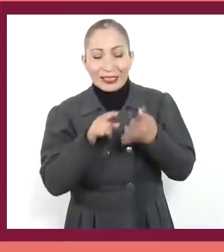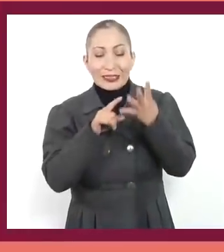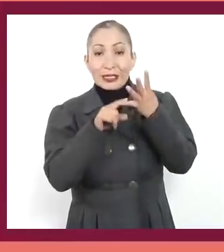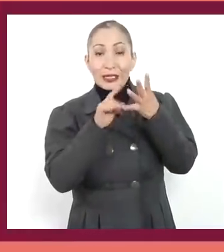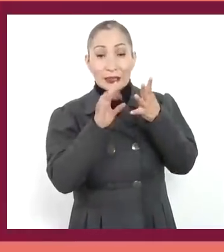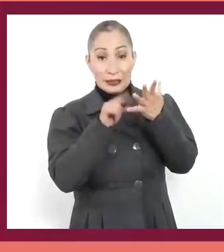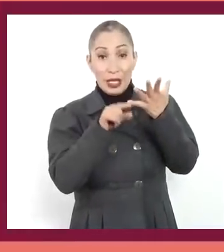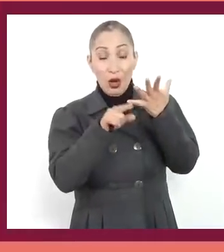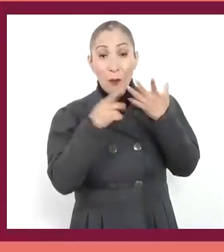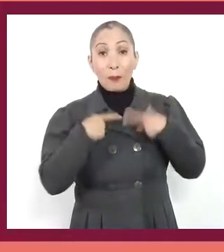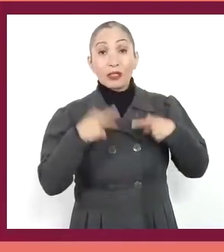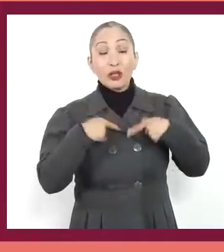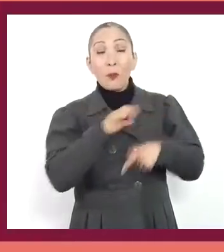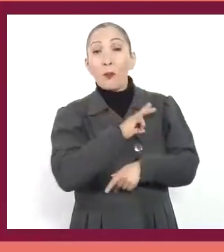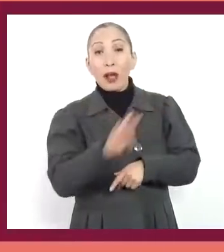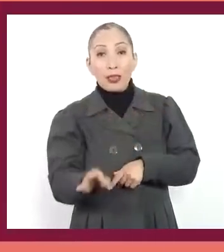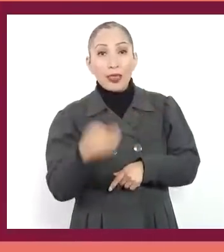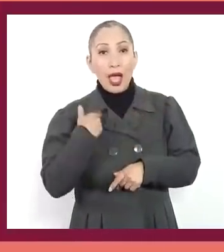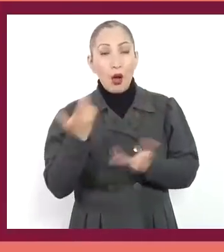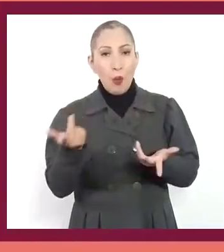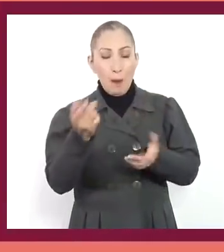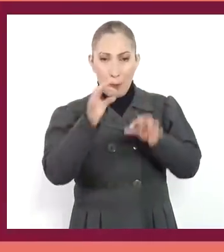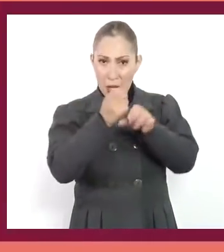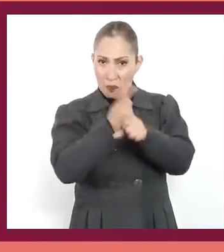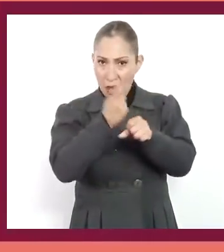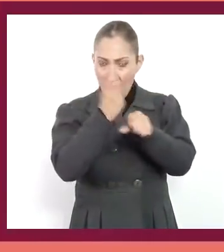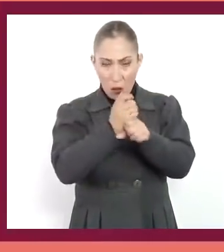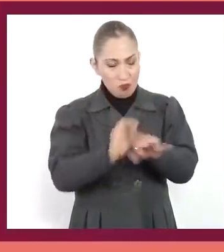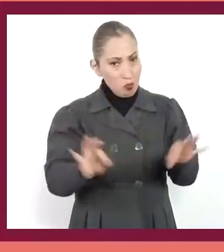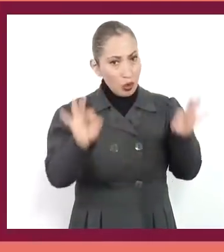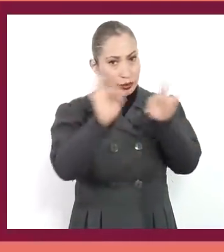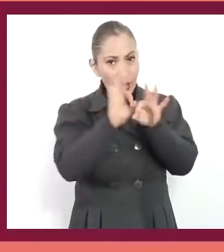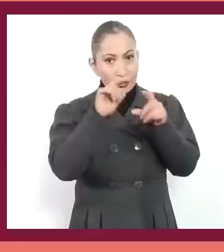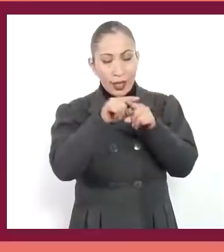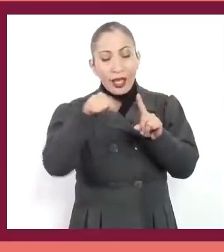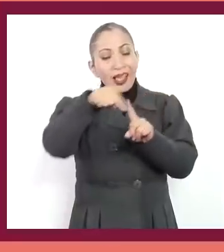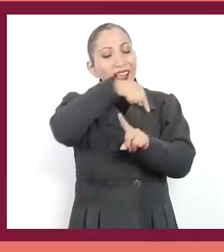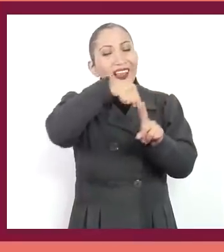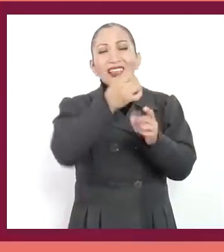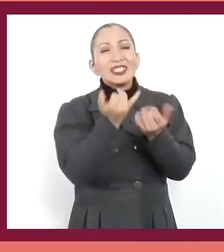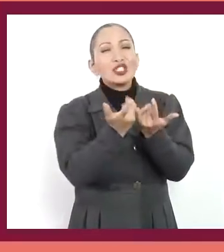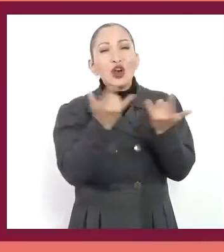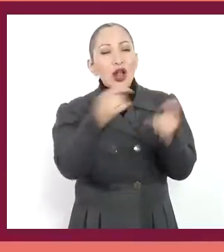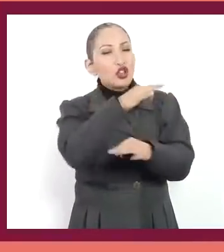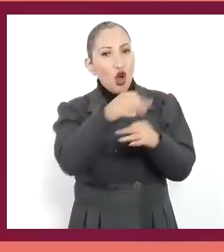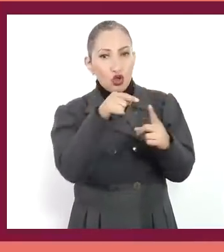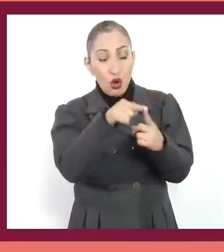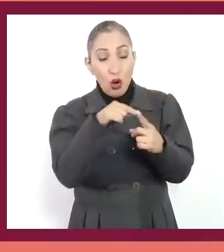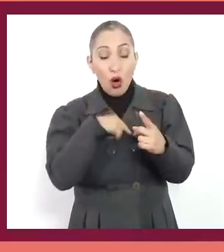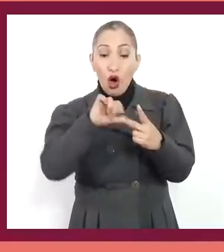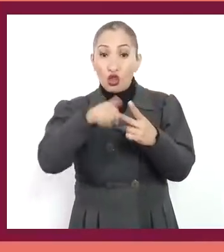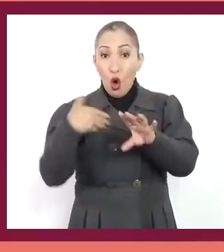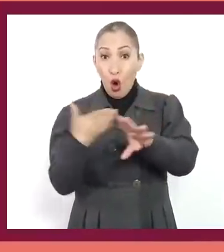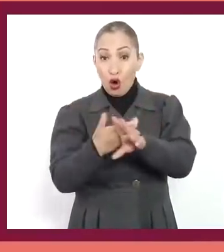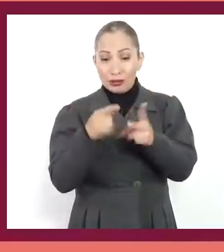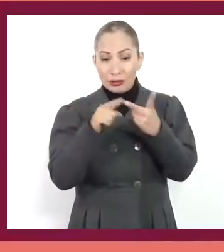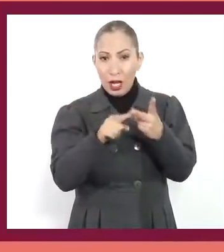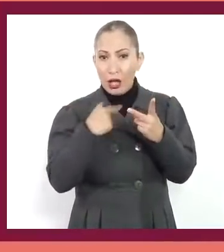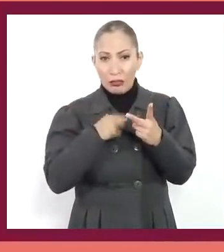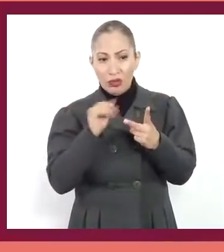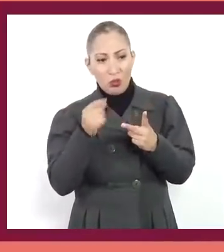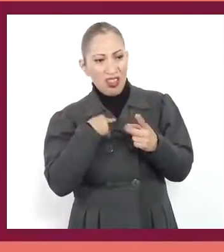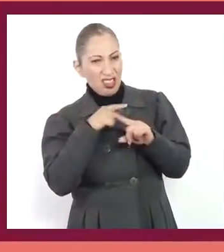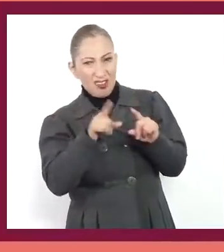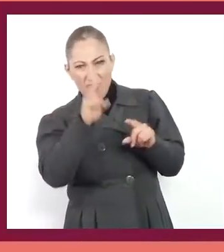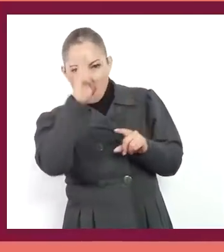Los personajes pueden ser protagonistas, aquellos en torno a quienes gira la historia. Antagonistas, quienes se oponen